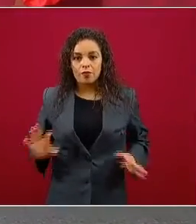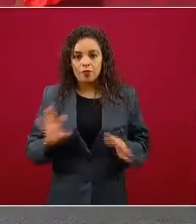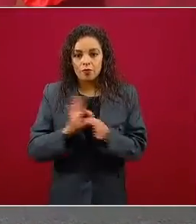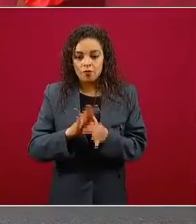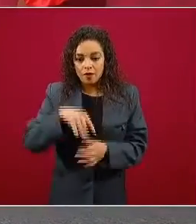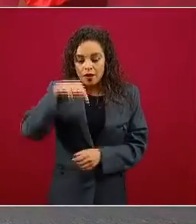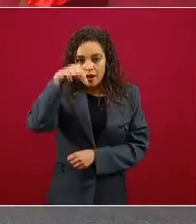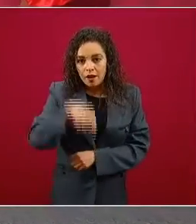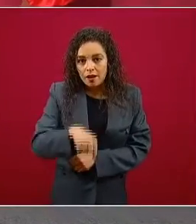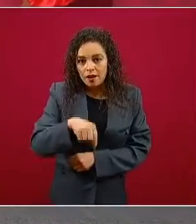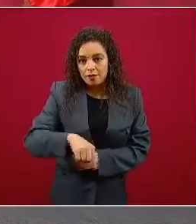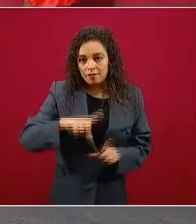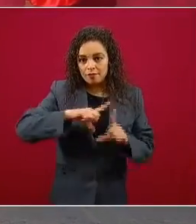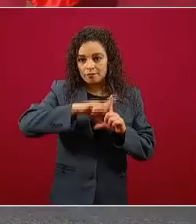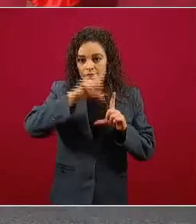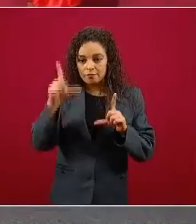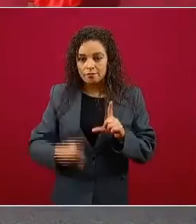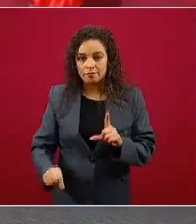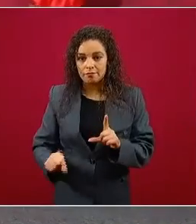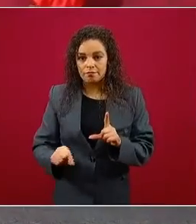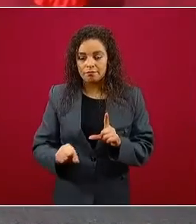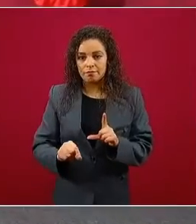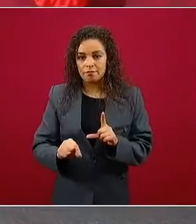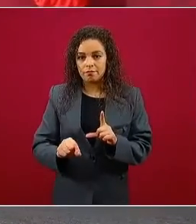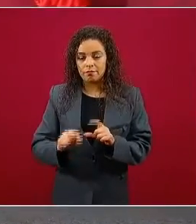la idiosincrasia de nuestros pueblos.